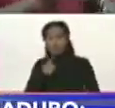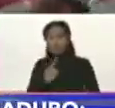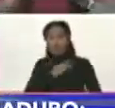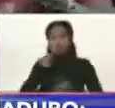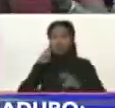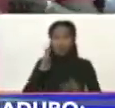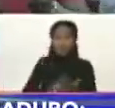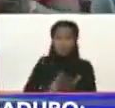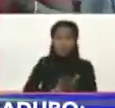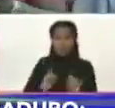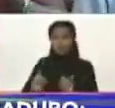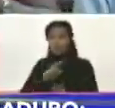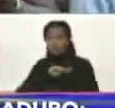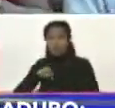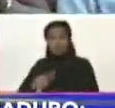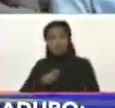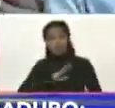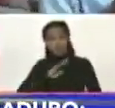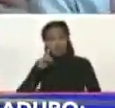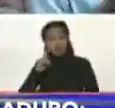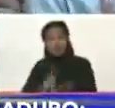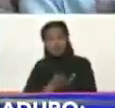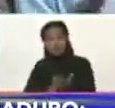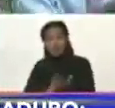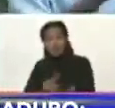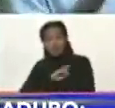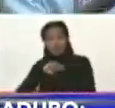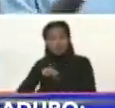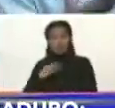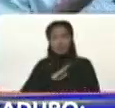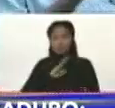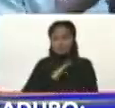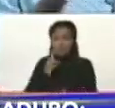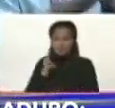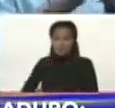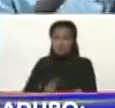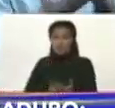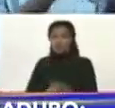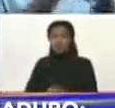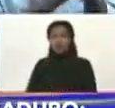nuestra verdad. Esa es nuestra verdad. Esa es nuestra verdad.